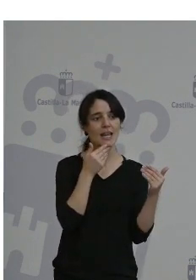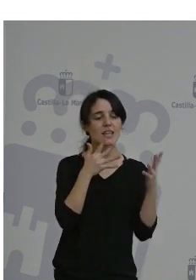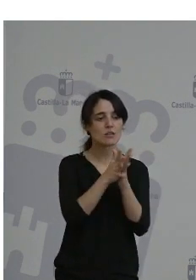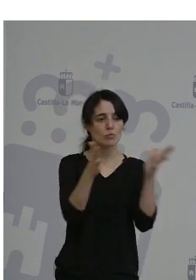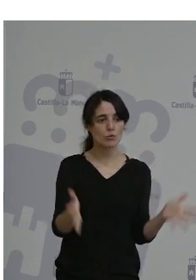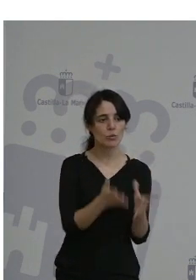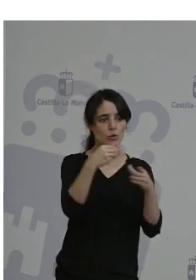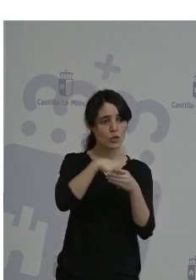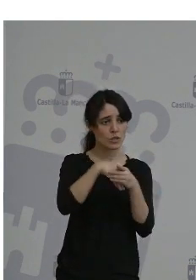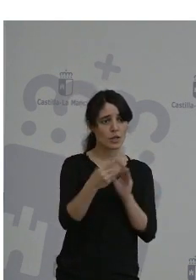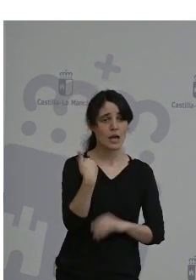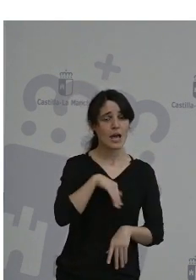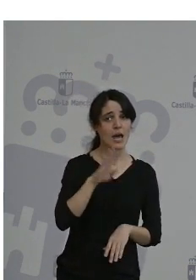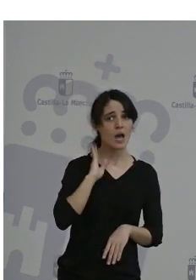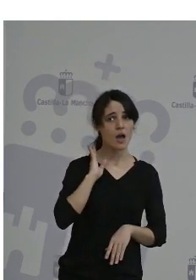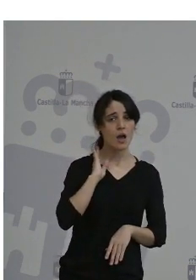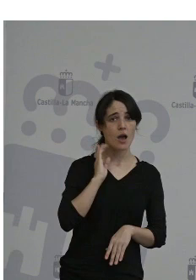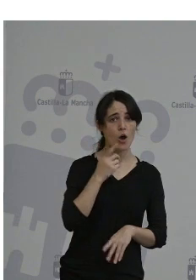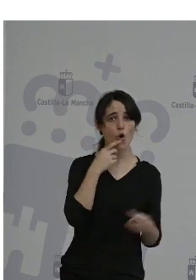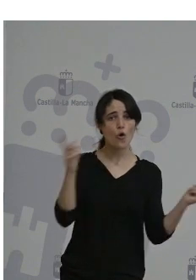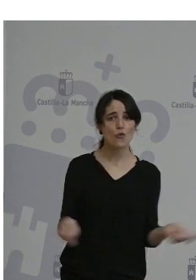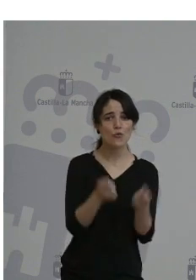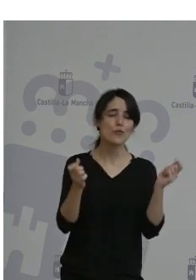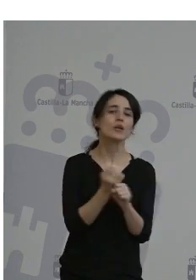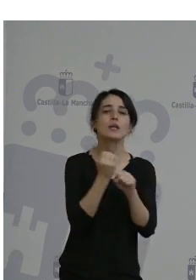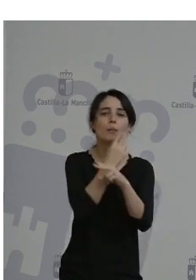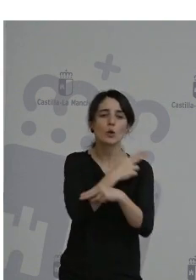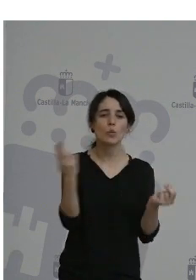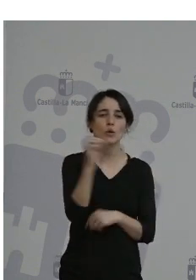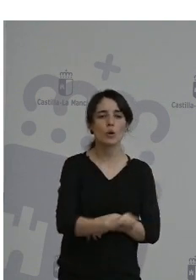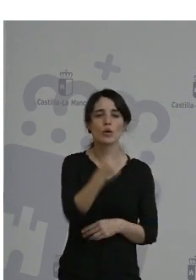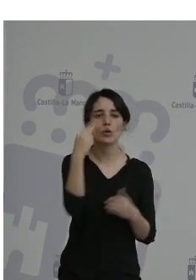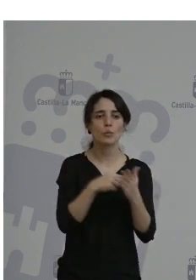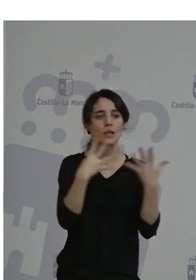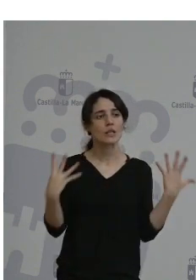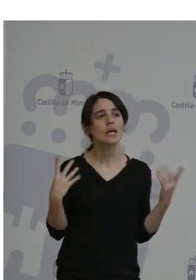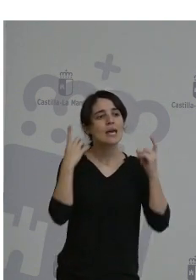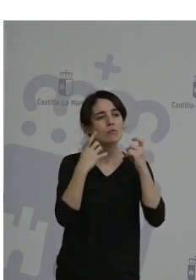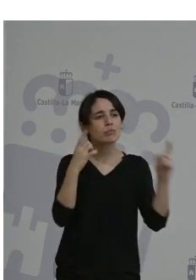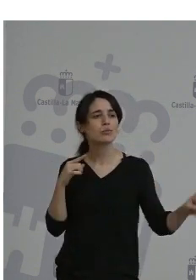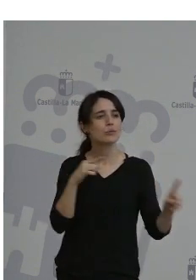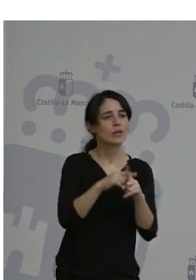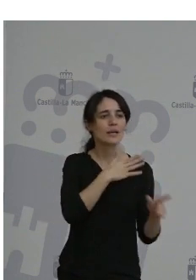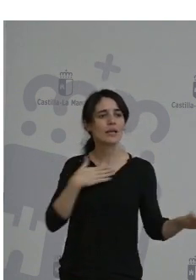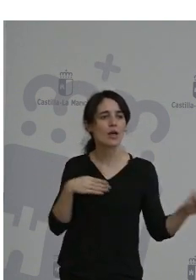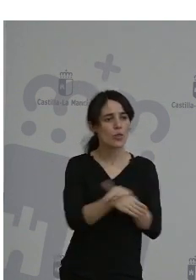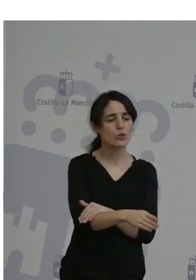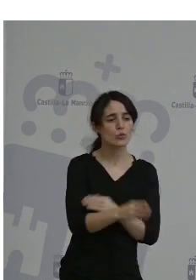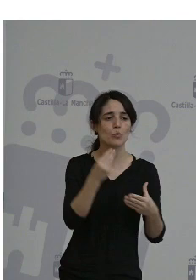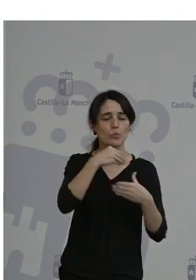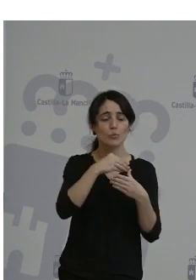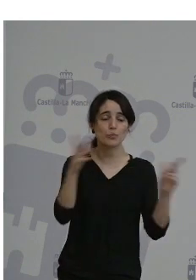anteriormente, en la oferta de empleo público del año 2009 se pretendió generalizar el acceso por promoción interna de personas